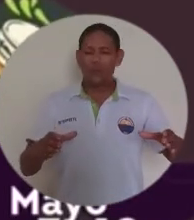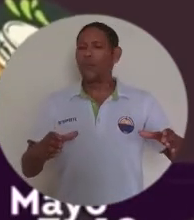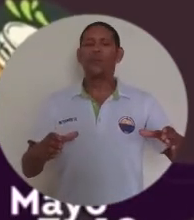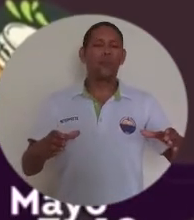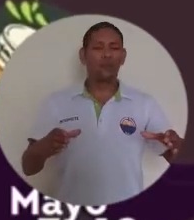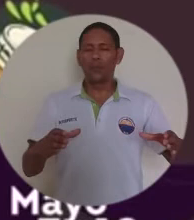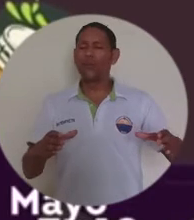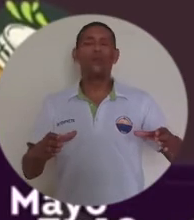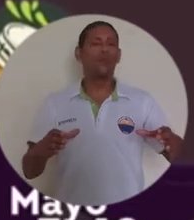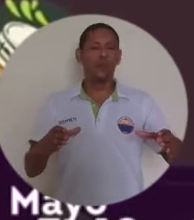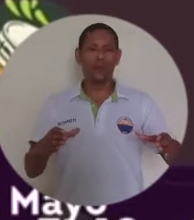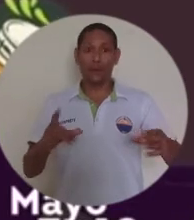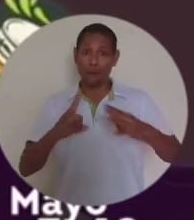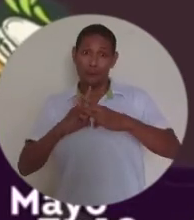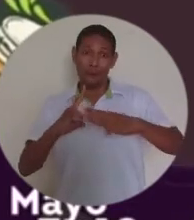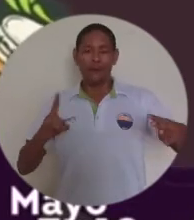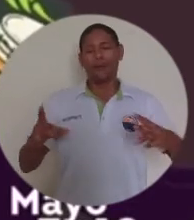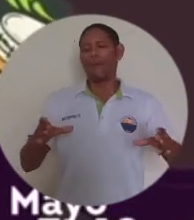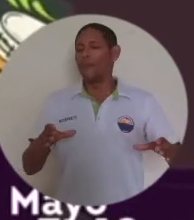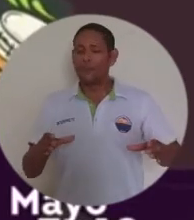Cumpleaños, mi Uni Magdalena.